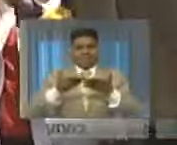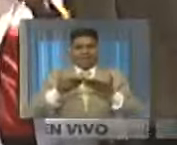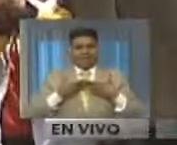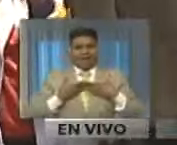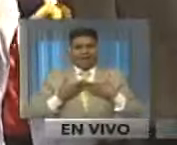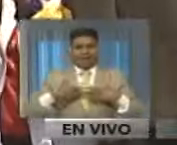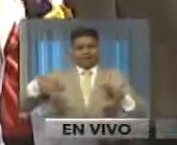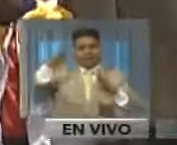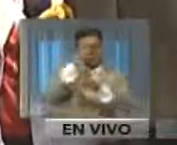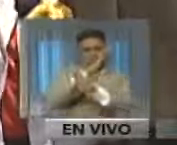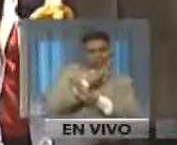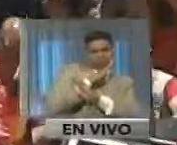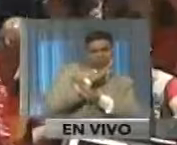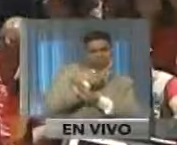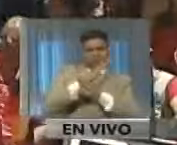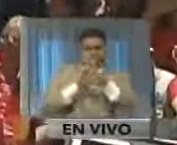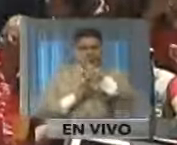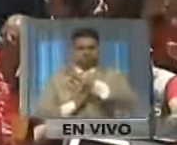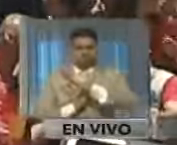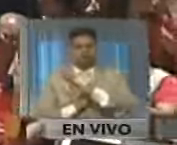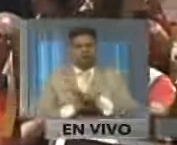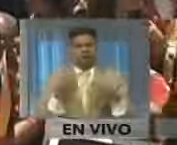¡Que viva el taekwondo también!